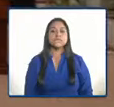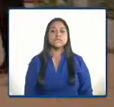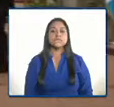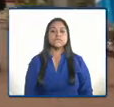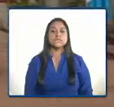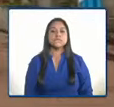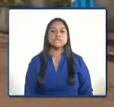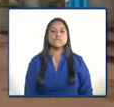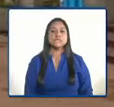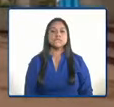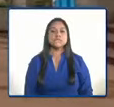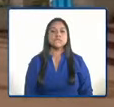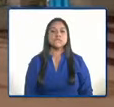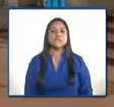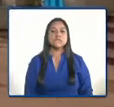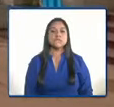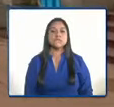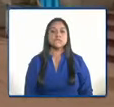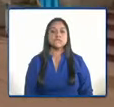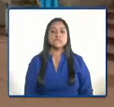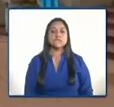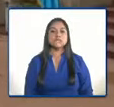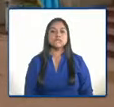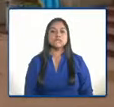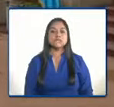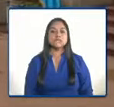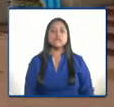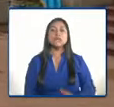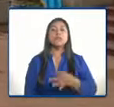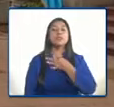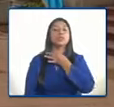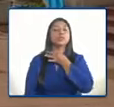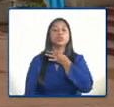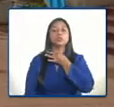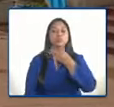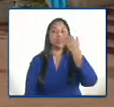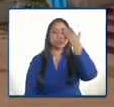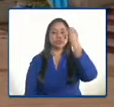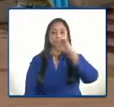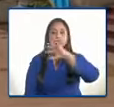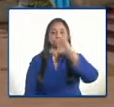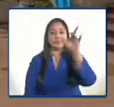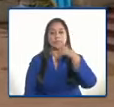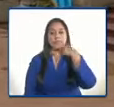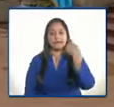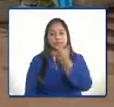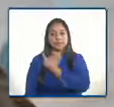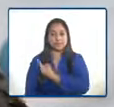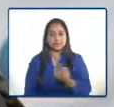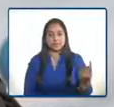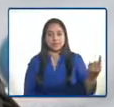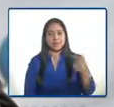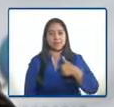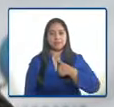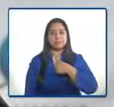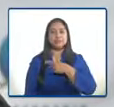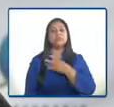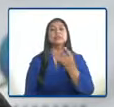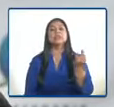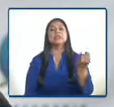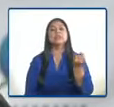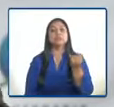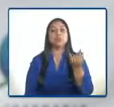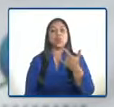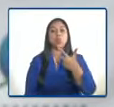Javier, muchísimo gusto, muy buenos días a todos, feliz semana. De parte del Instituto Guatemalteco